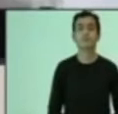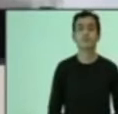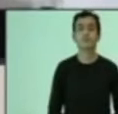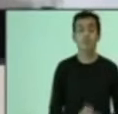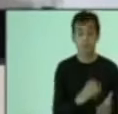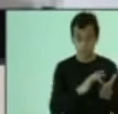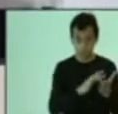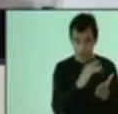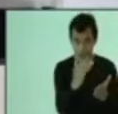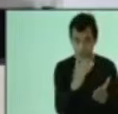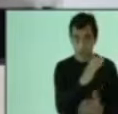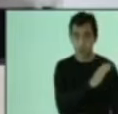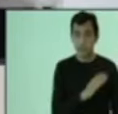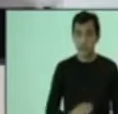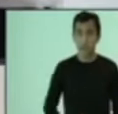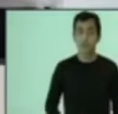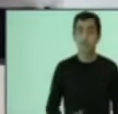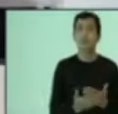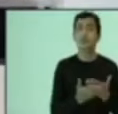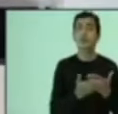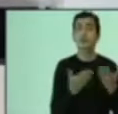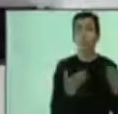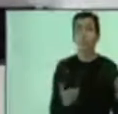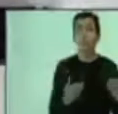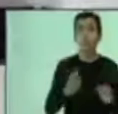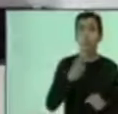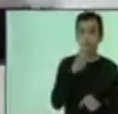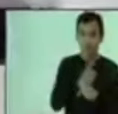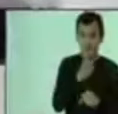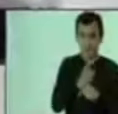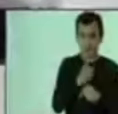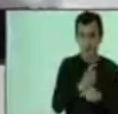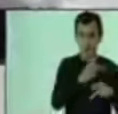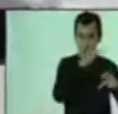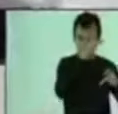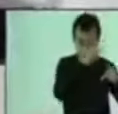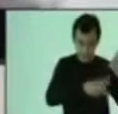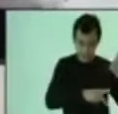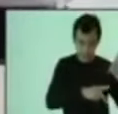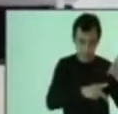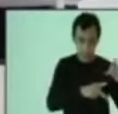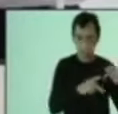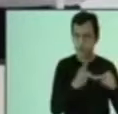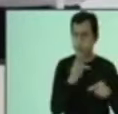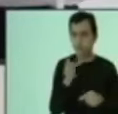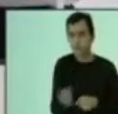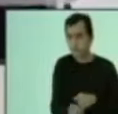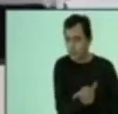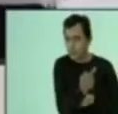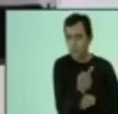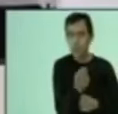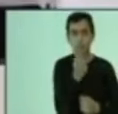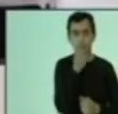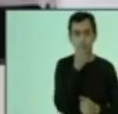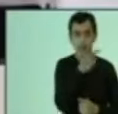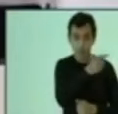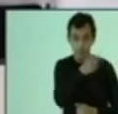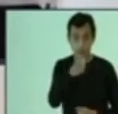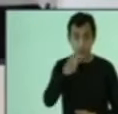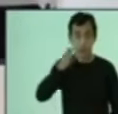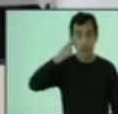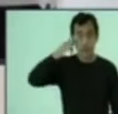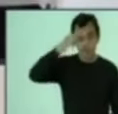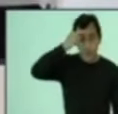candidato. Pasamos ahora al primer bloque y a la primera pregunta. Les recuerdo a todas las y